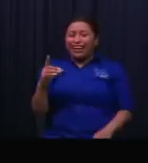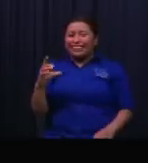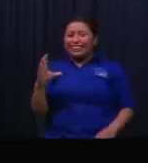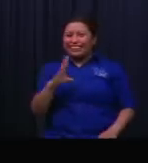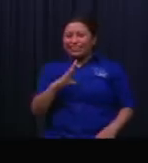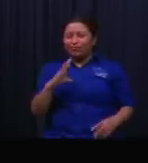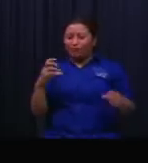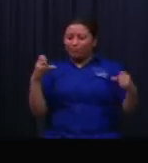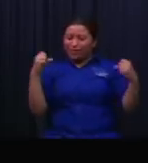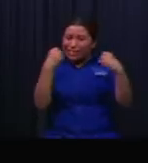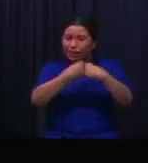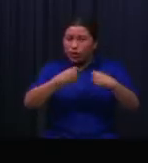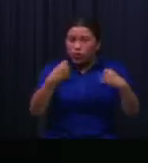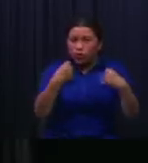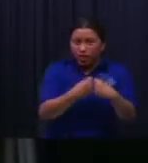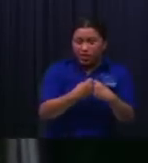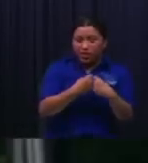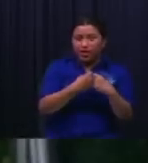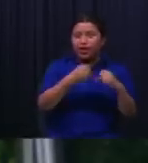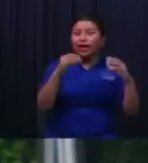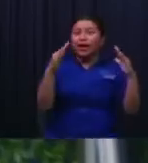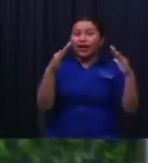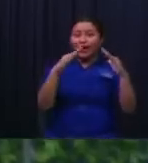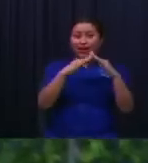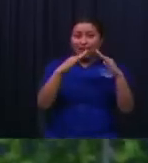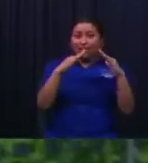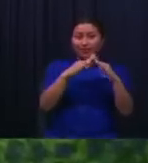en el hogar, hermano. Yo estaba viendo un